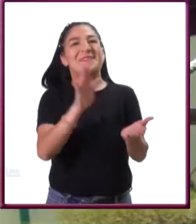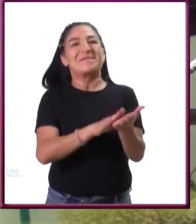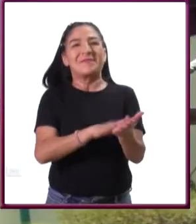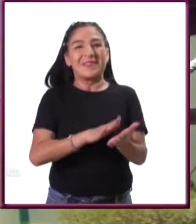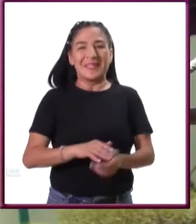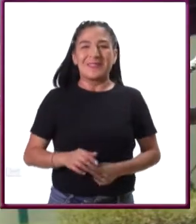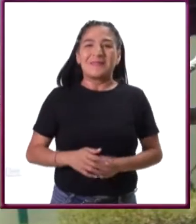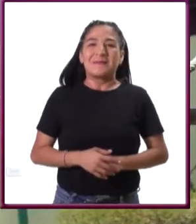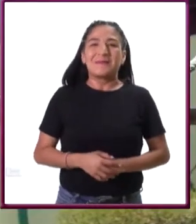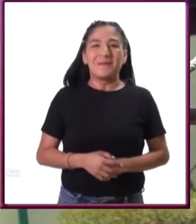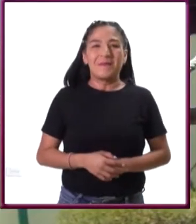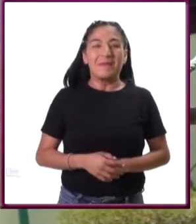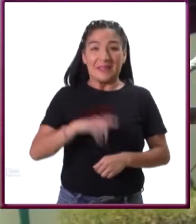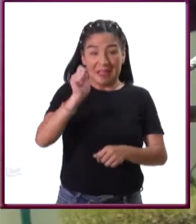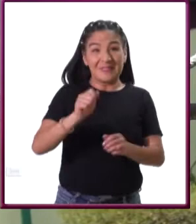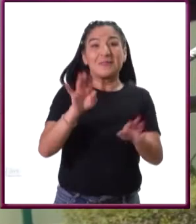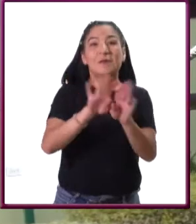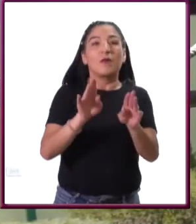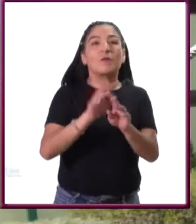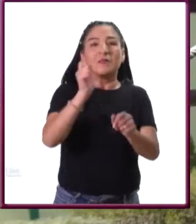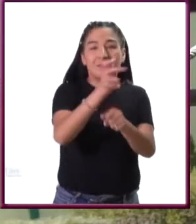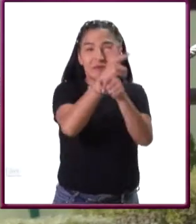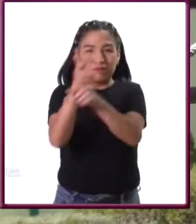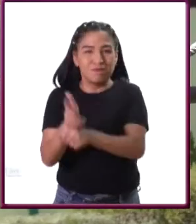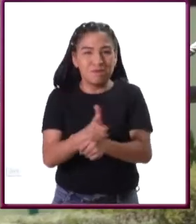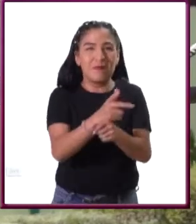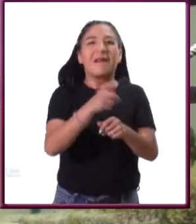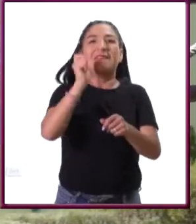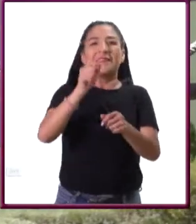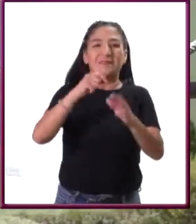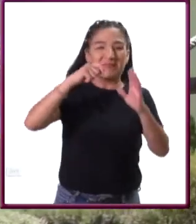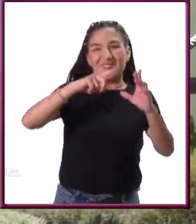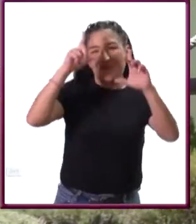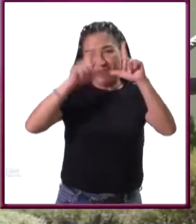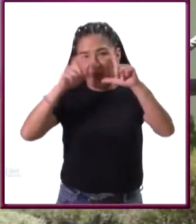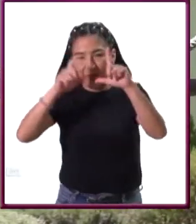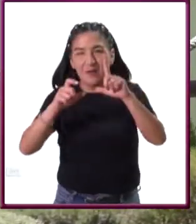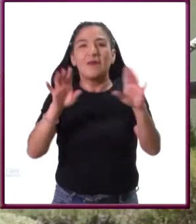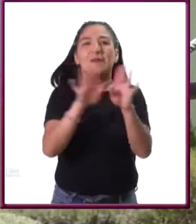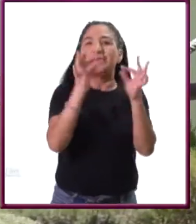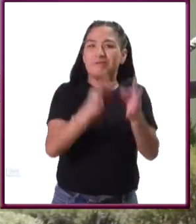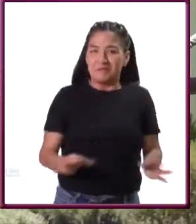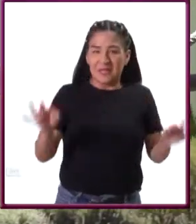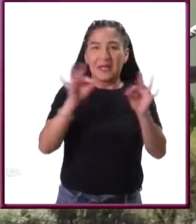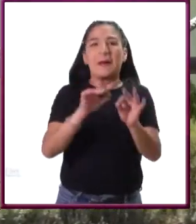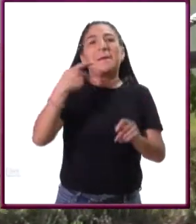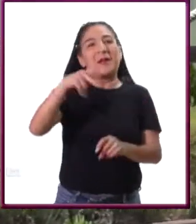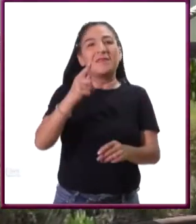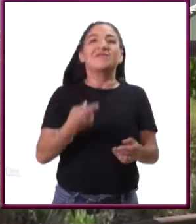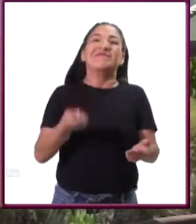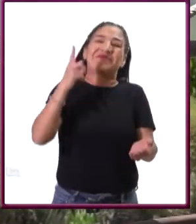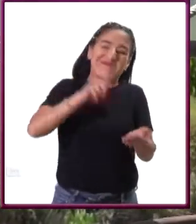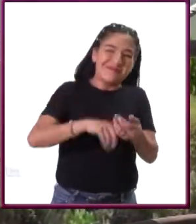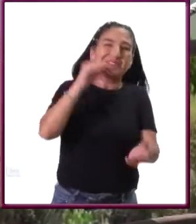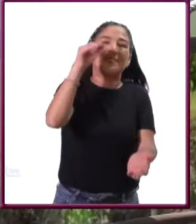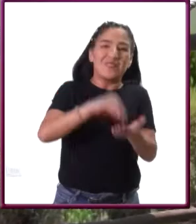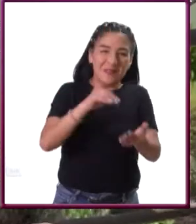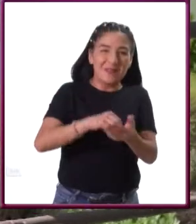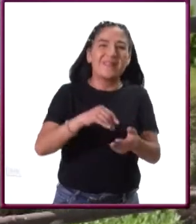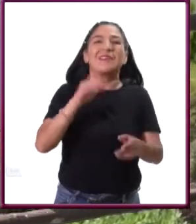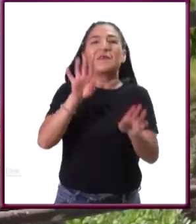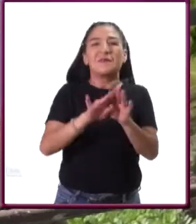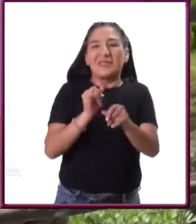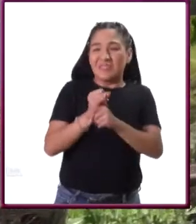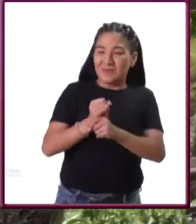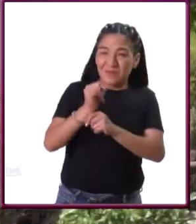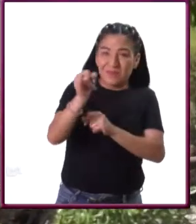Las cámaras son unos aparatos excepcionales, sin duda, pero todavía están muy lejos de acercarse a la perfección de lo que inspiró su